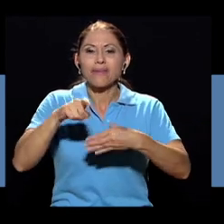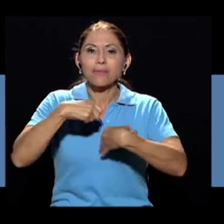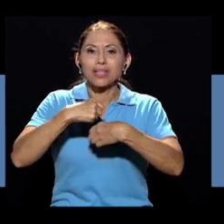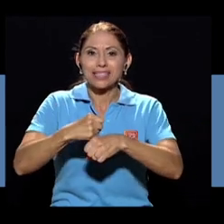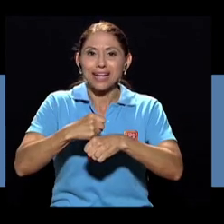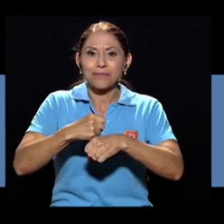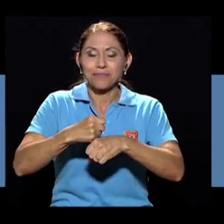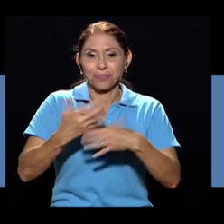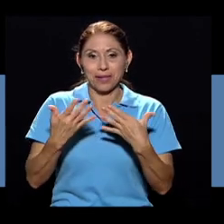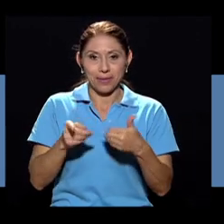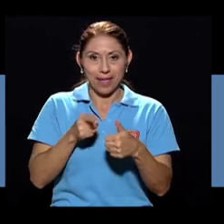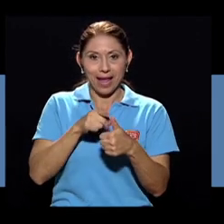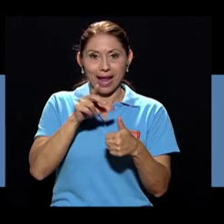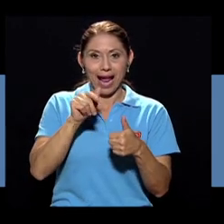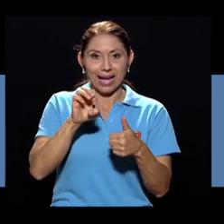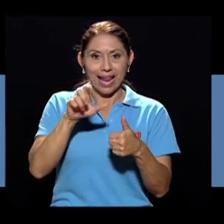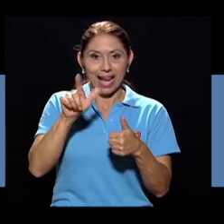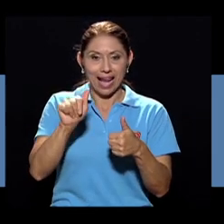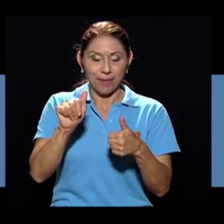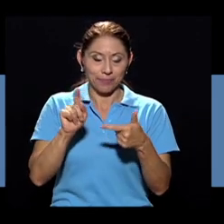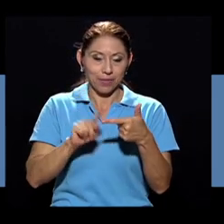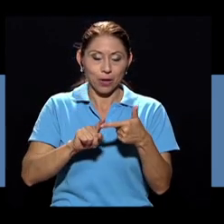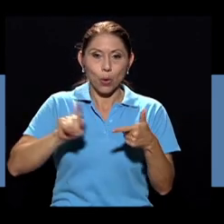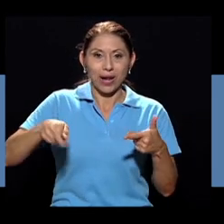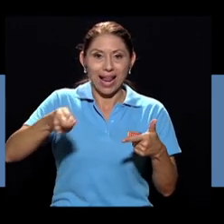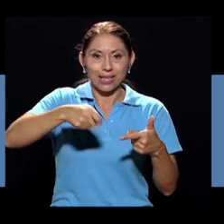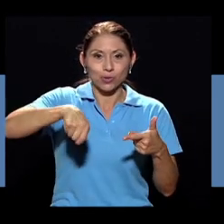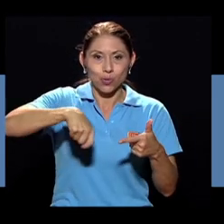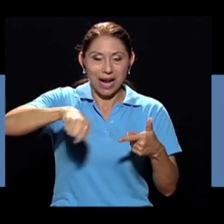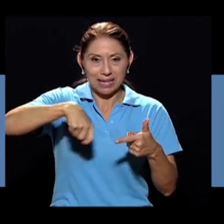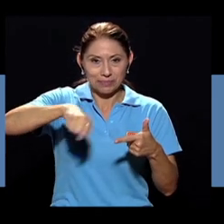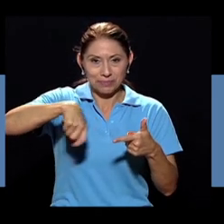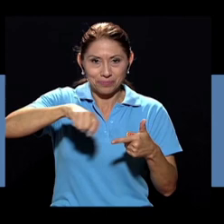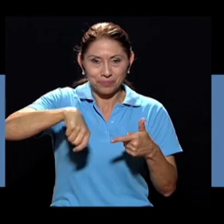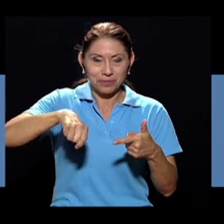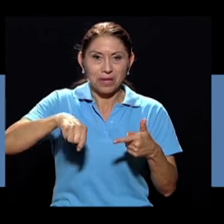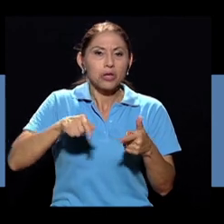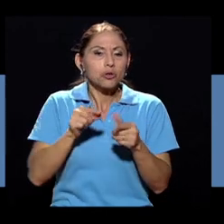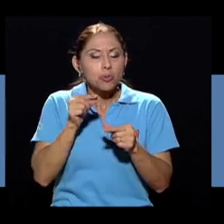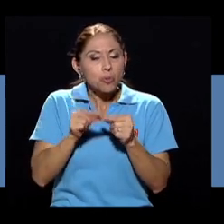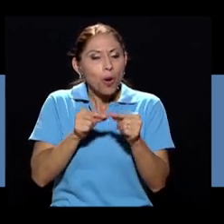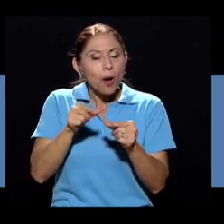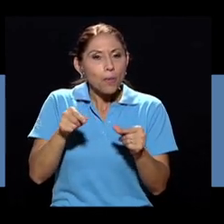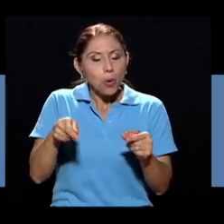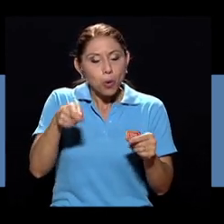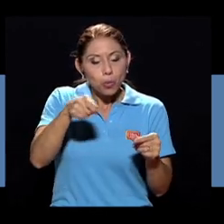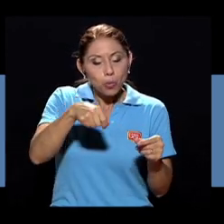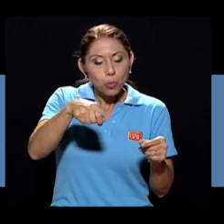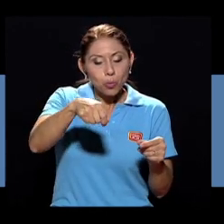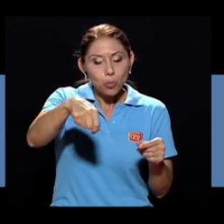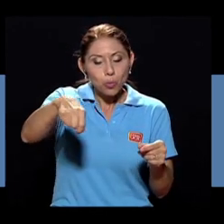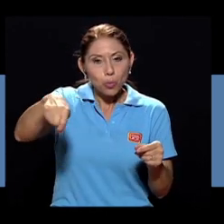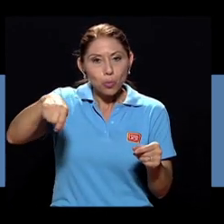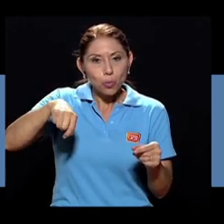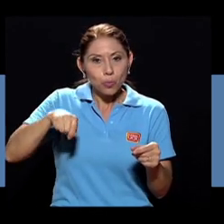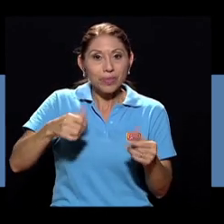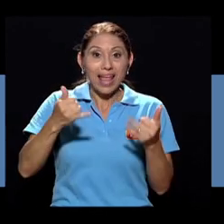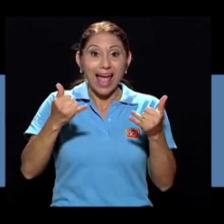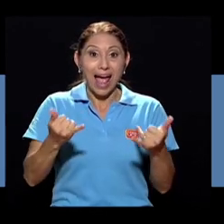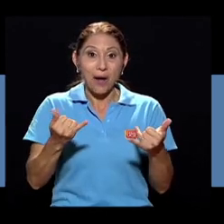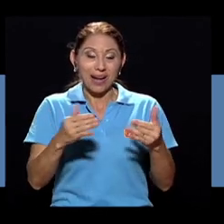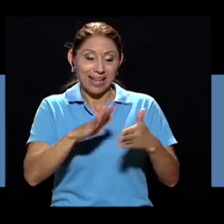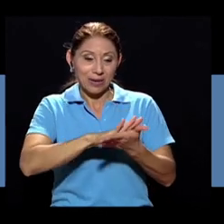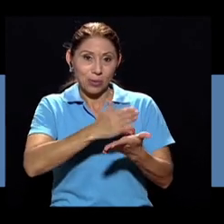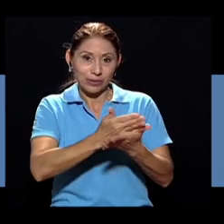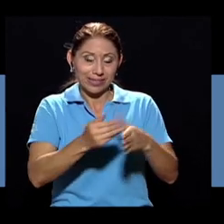maduro. Ahora lo que tenemos que hacer es mezclar la canela con el azúcar. Vamos poniéndole poquito a poco por acá y